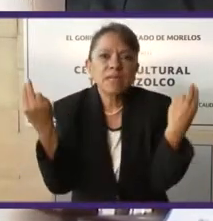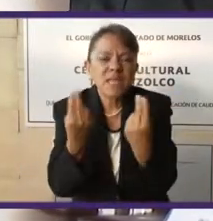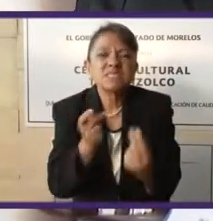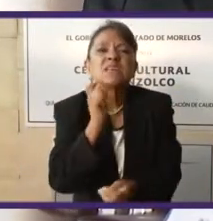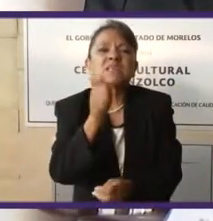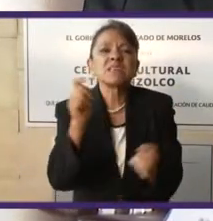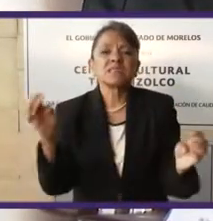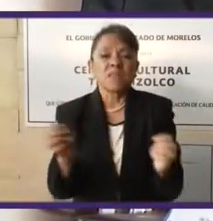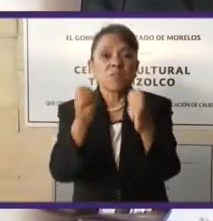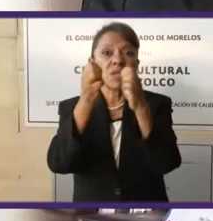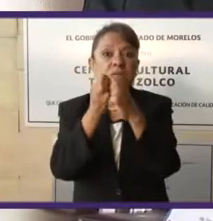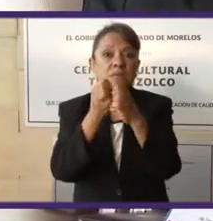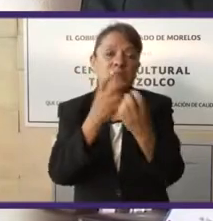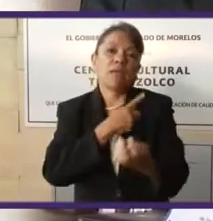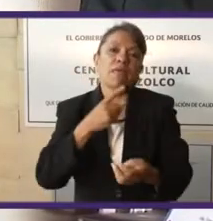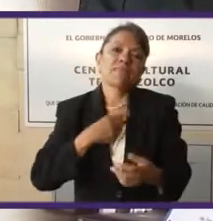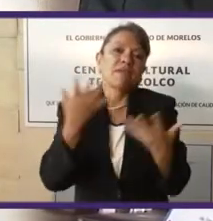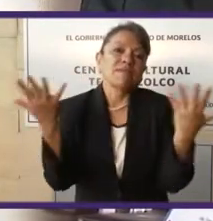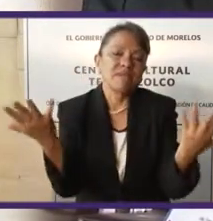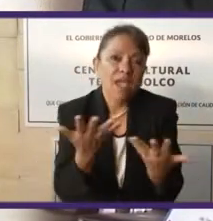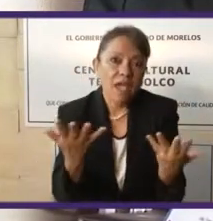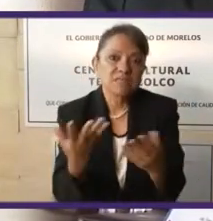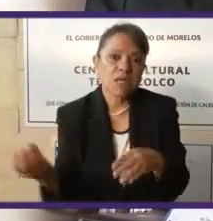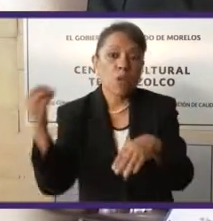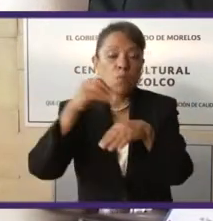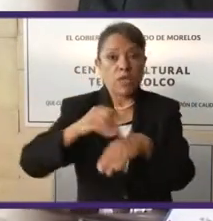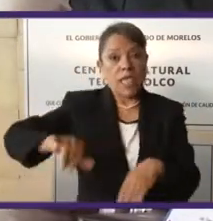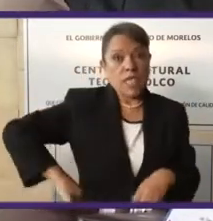emergencia tiene que llevarnos a poner